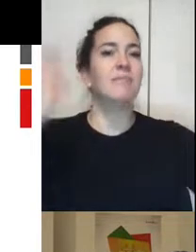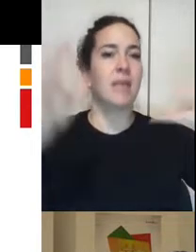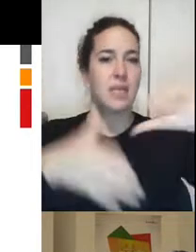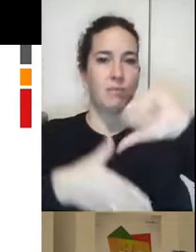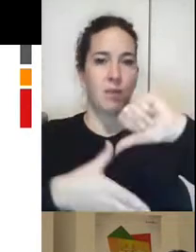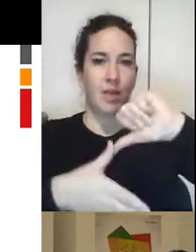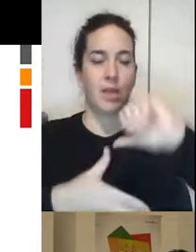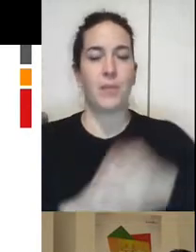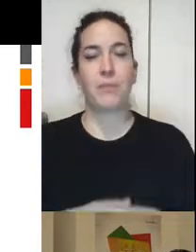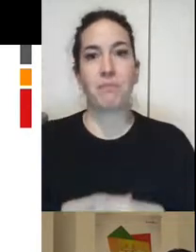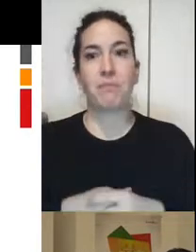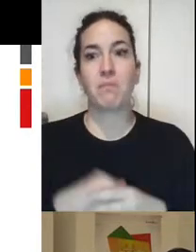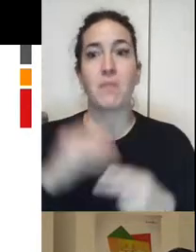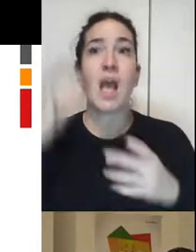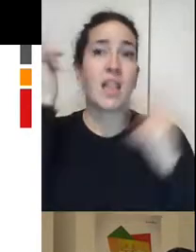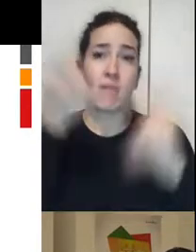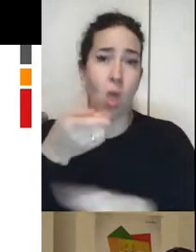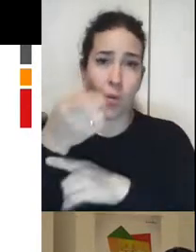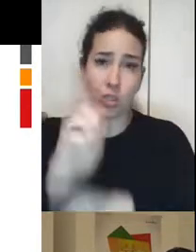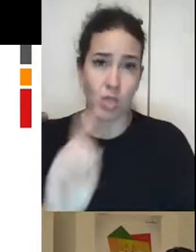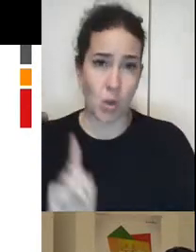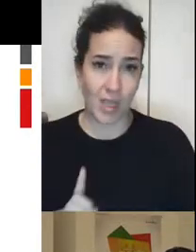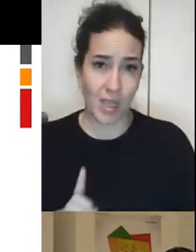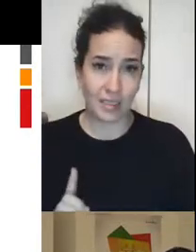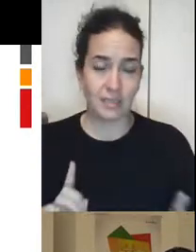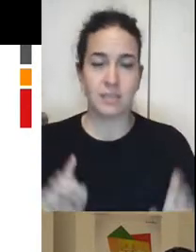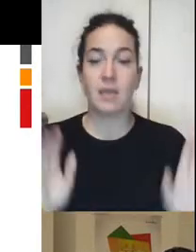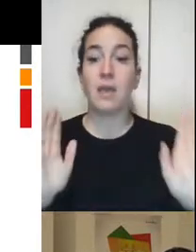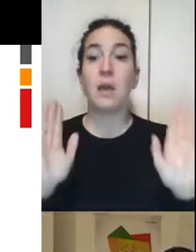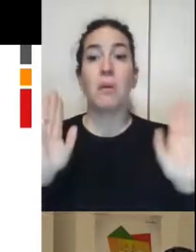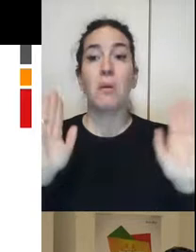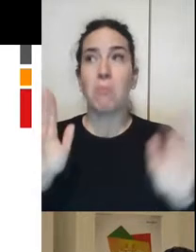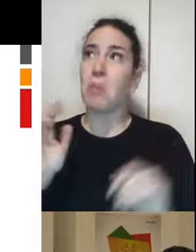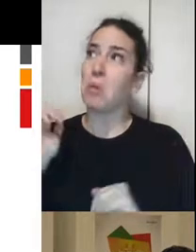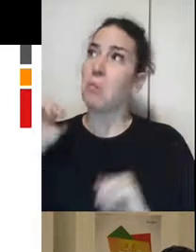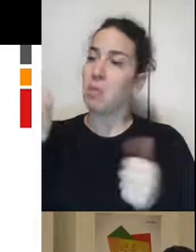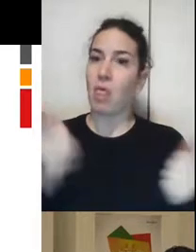Bueno, es una actividad que no es obligatoria, a pesar de ello, llevamos desde enero